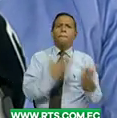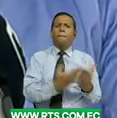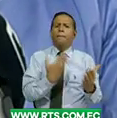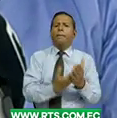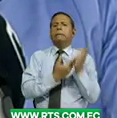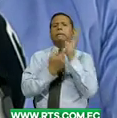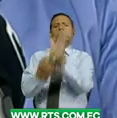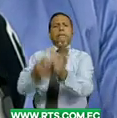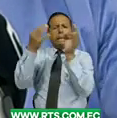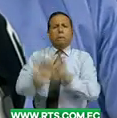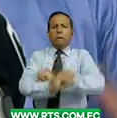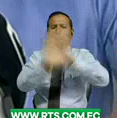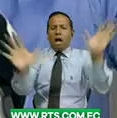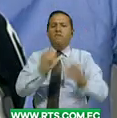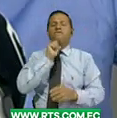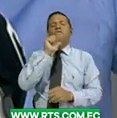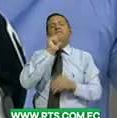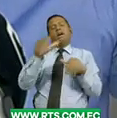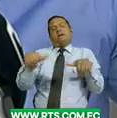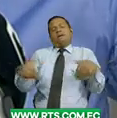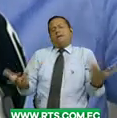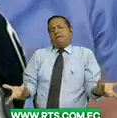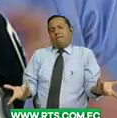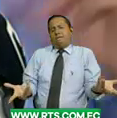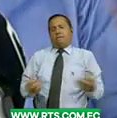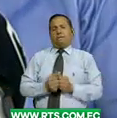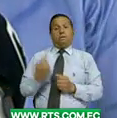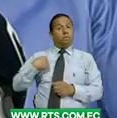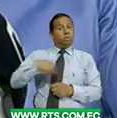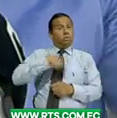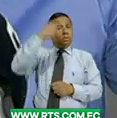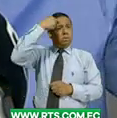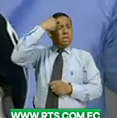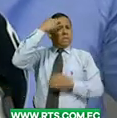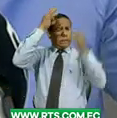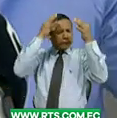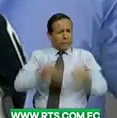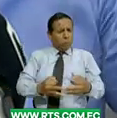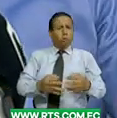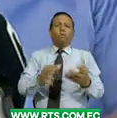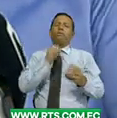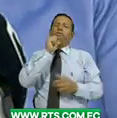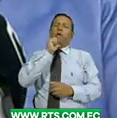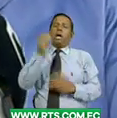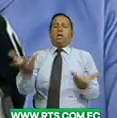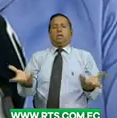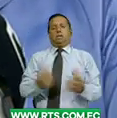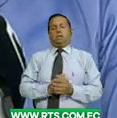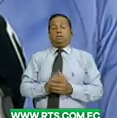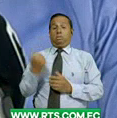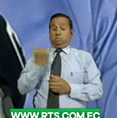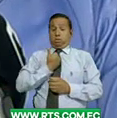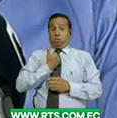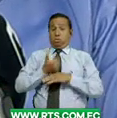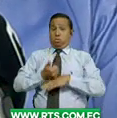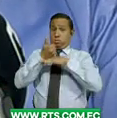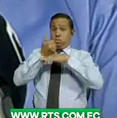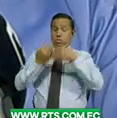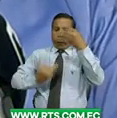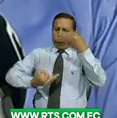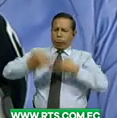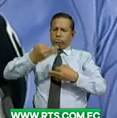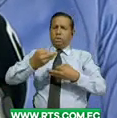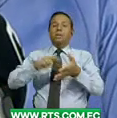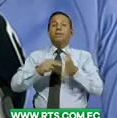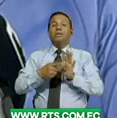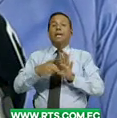diferente a la que el común de las personas, por eso hablamos de sentido común, hubiera llegado. Entonces ahí empezamos a ver de que está mal aplicada